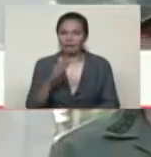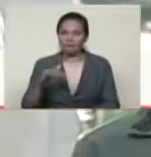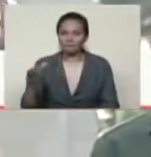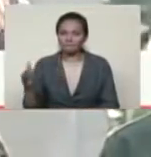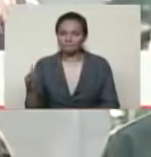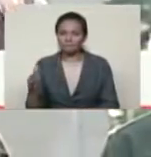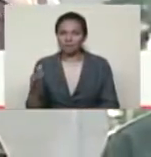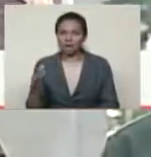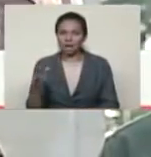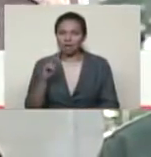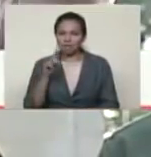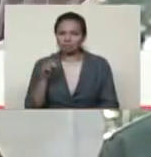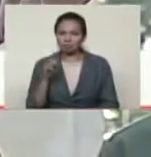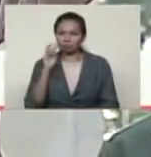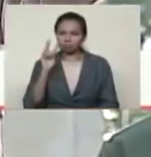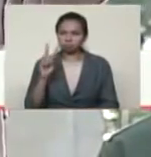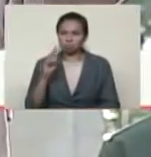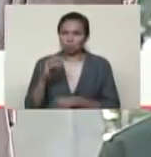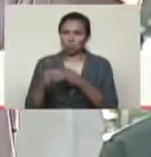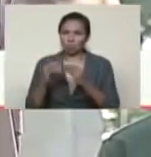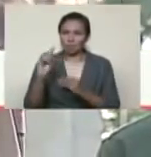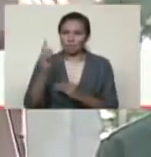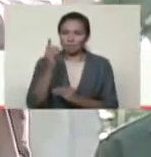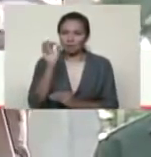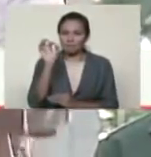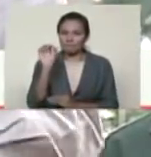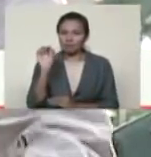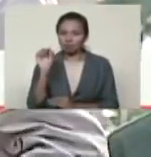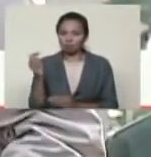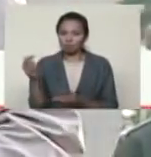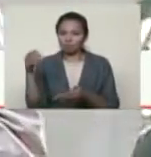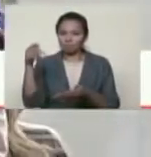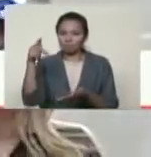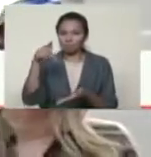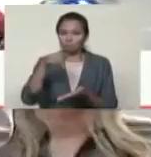Fue detectado desde el primer minuto de su entrada.